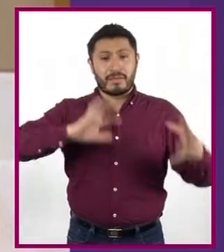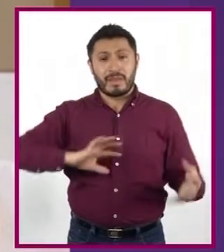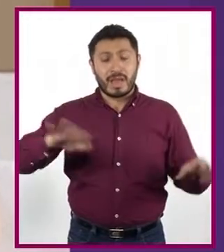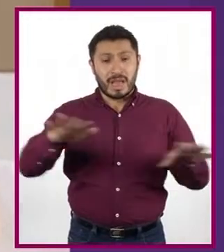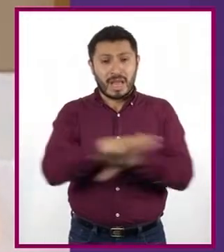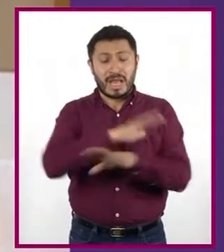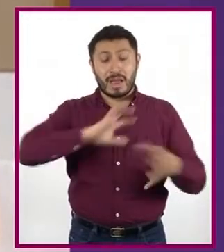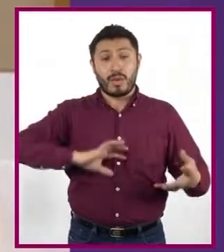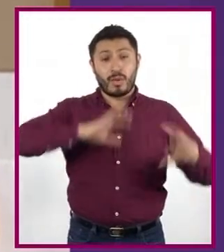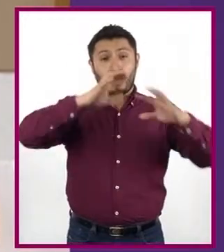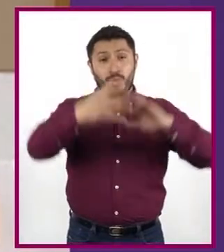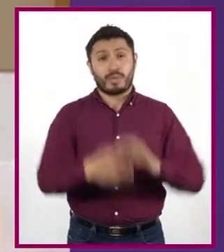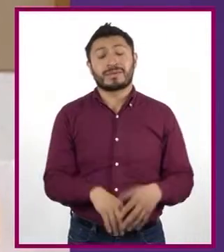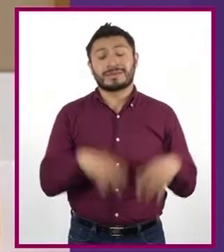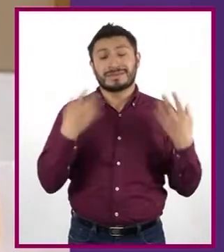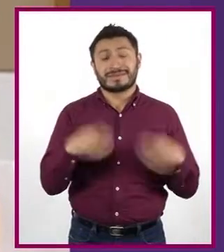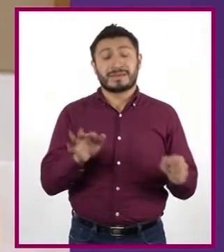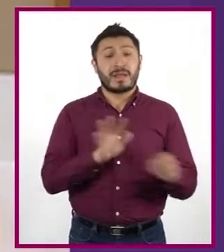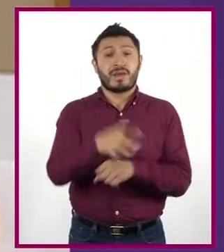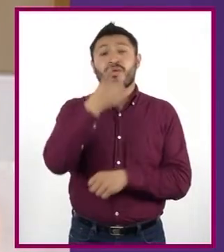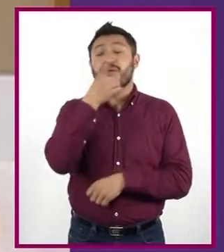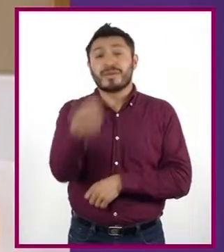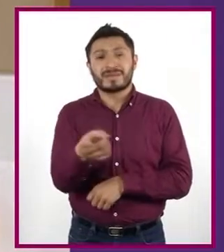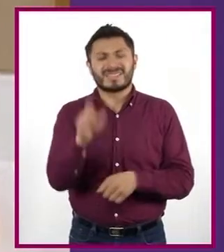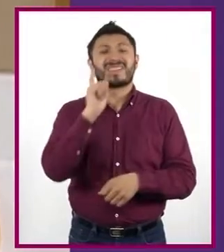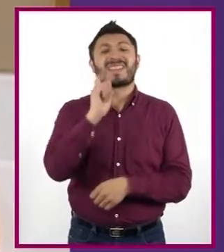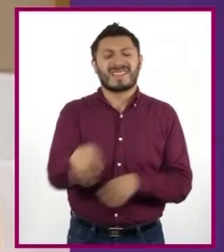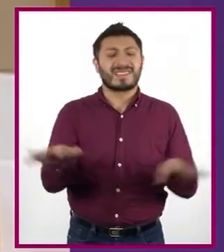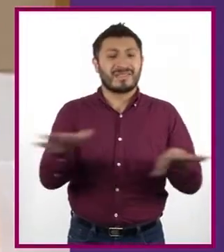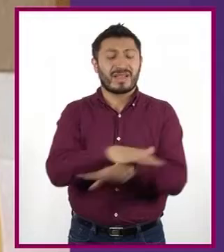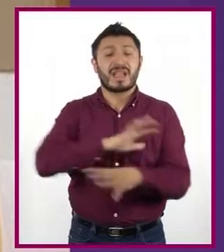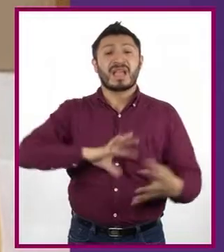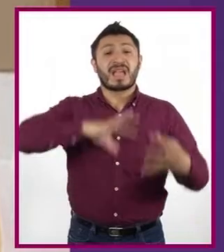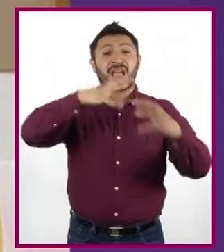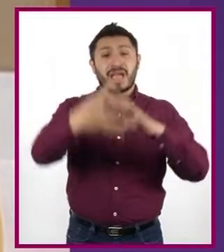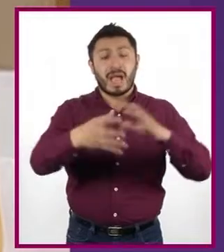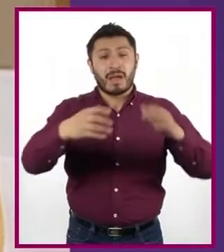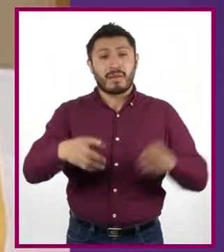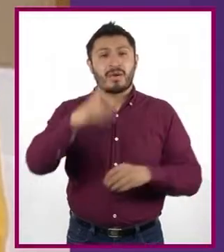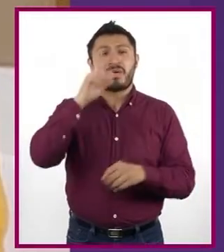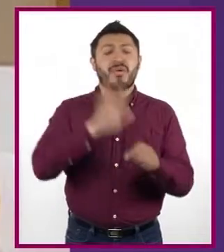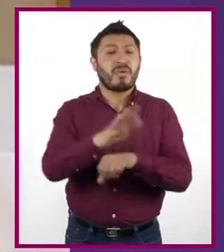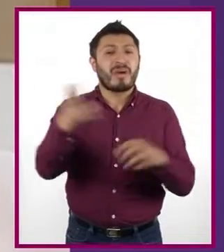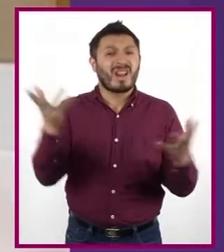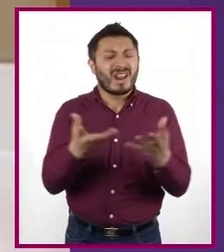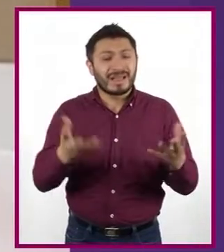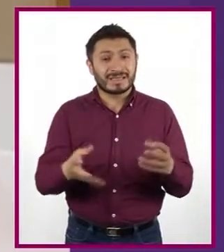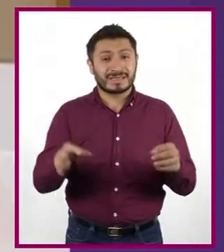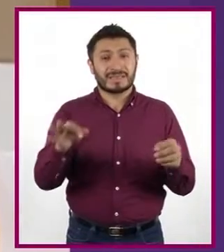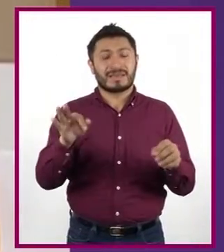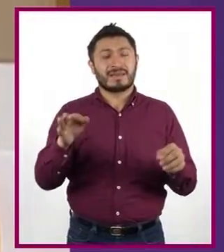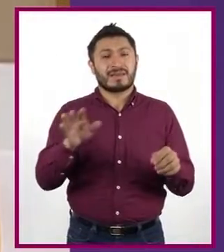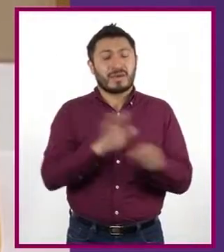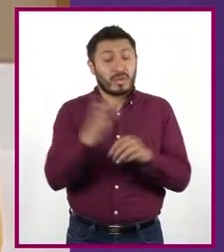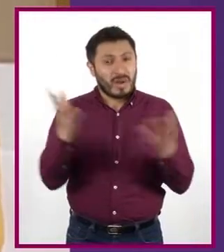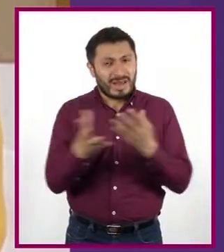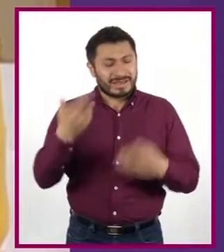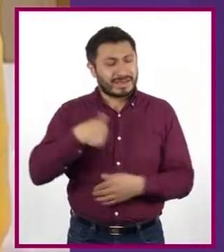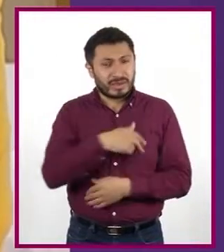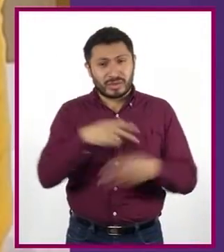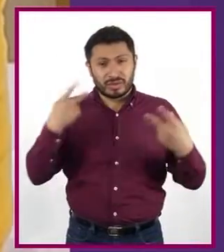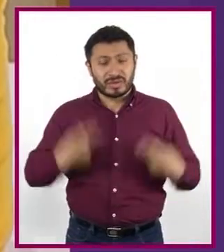cambio climático. ¿Qué nos puedes decir al respecto? ¿Qué es el cambio climático? ¿Qué está ocasionando? ¿Qué podemos hacer como ciudadanos